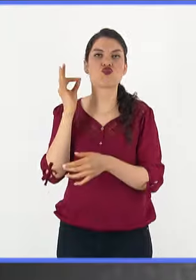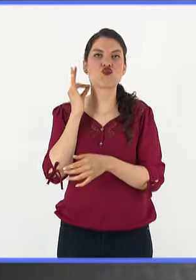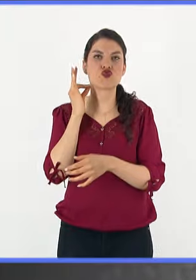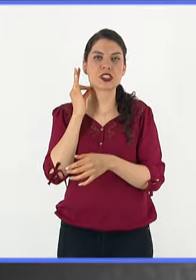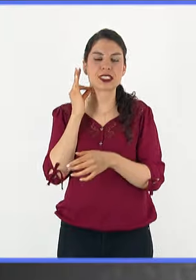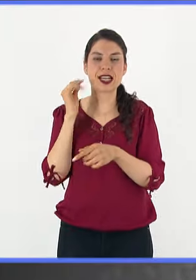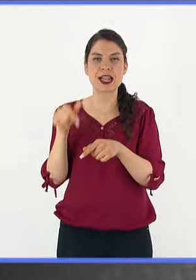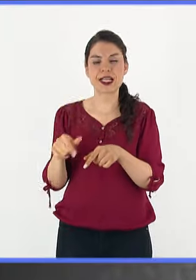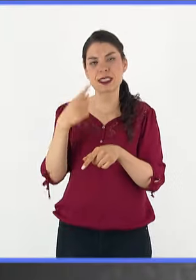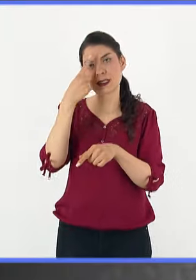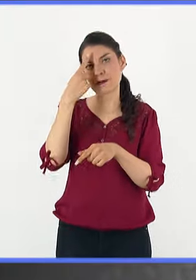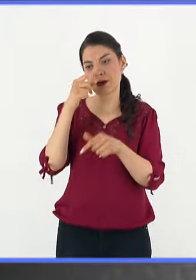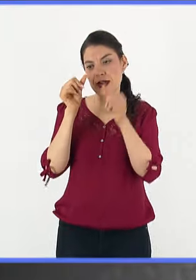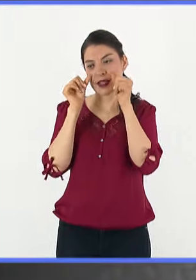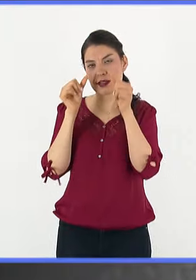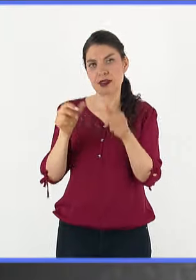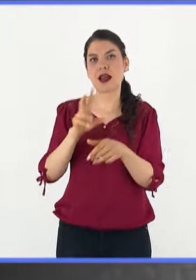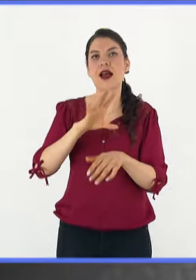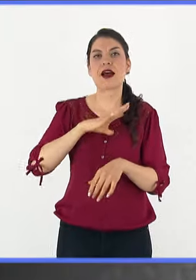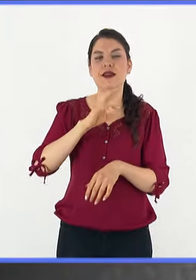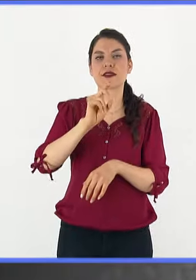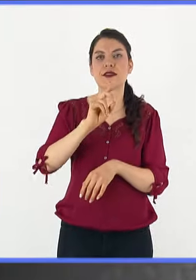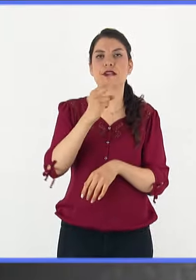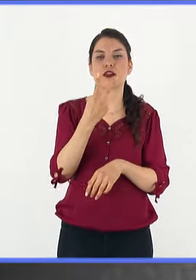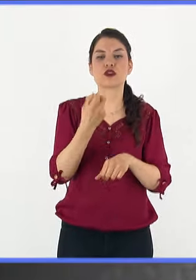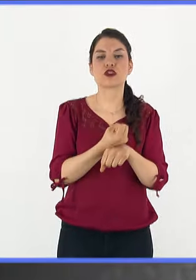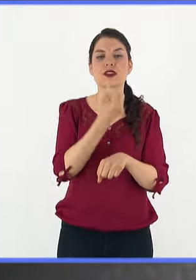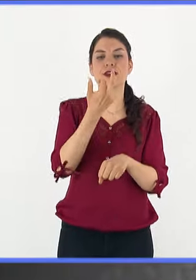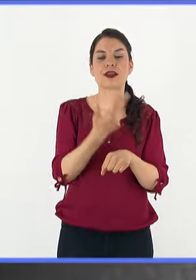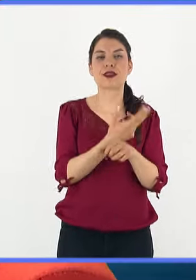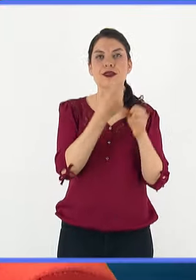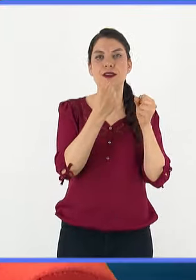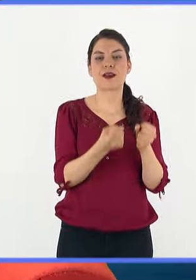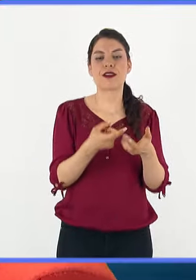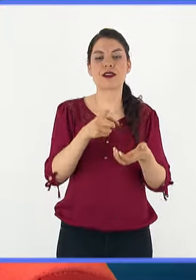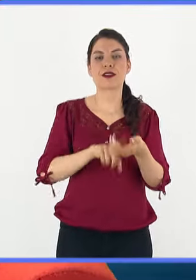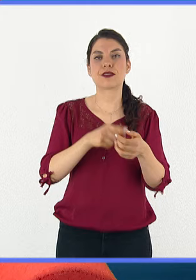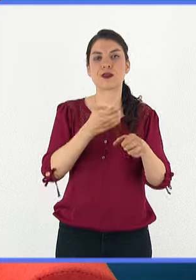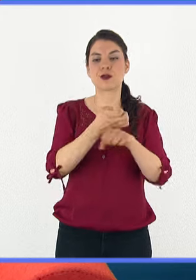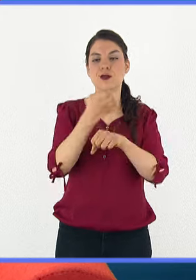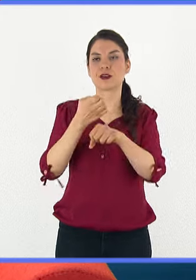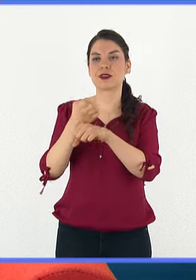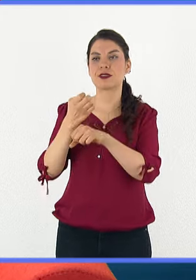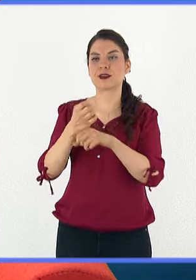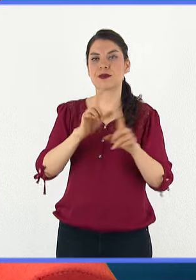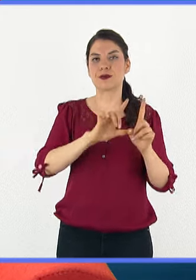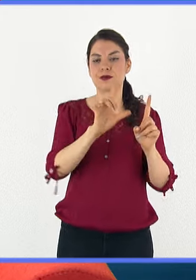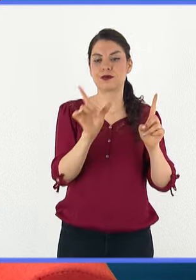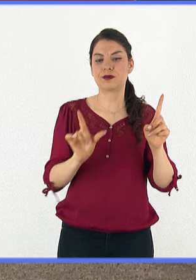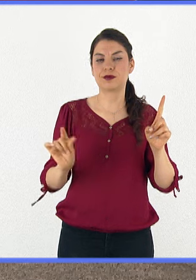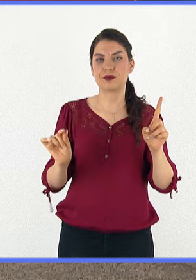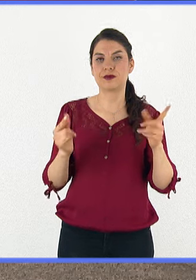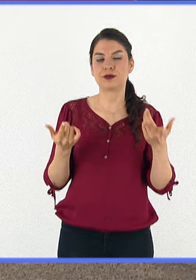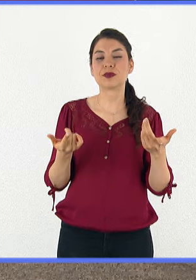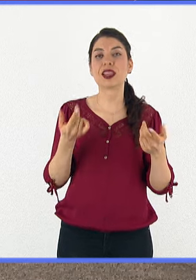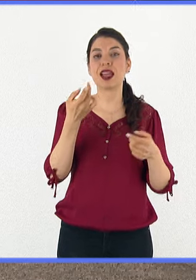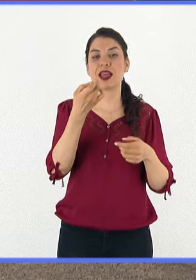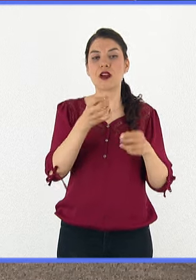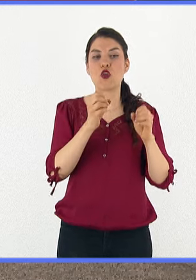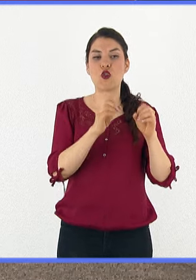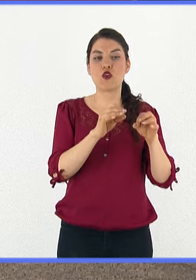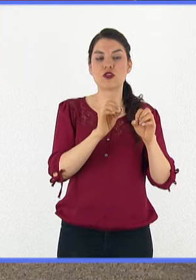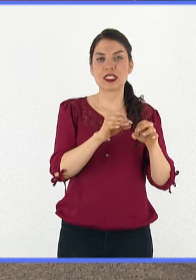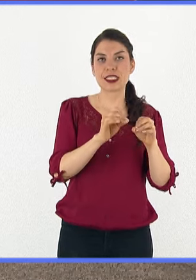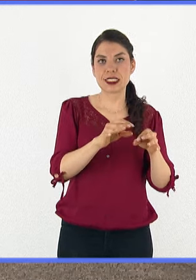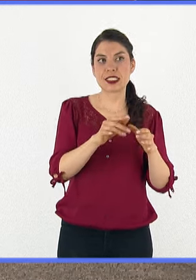considerando que también tenemos 32 secretarias de seguridad por cada una de las seas de la República entonces este volumen de de oficinas